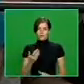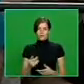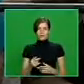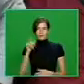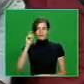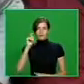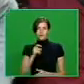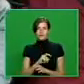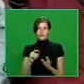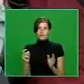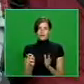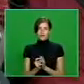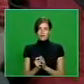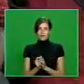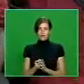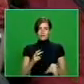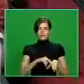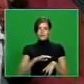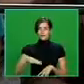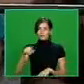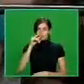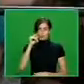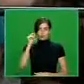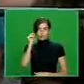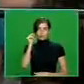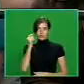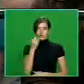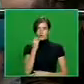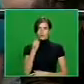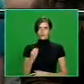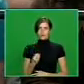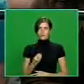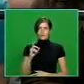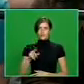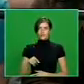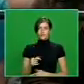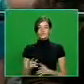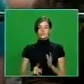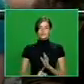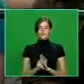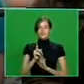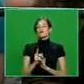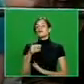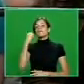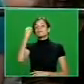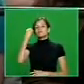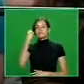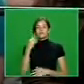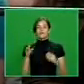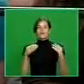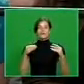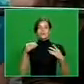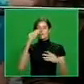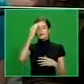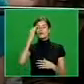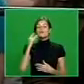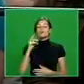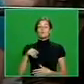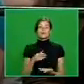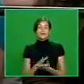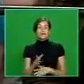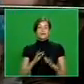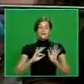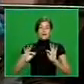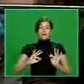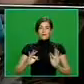formación integral de nuestros niños nuestras niñas y nuestros adolescentes es el desarrollo del pensamiento estético Pero además a través